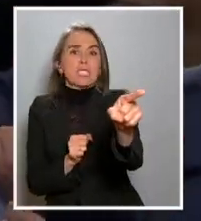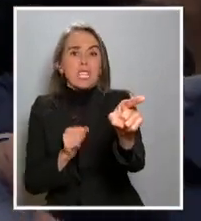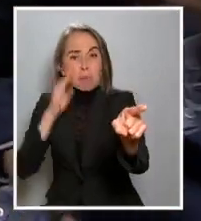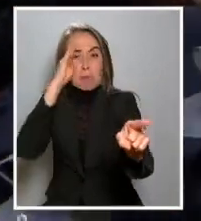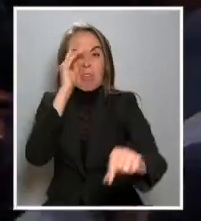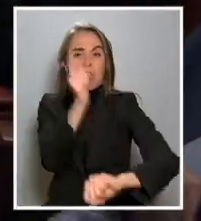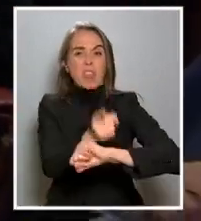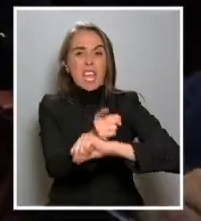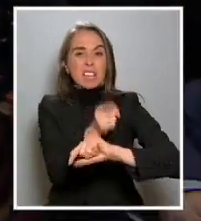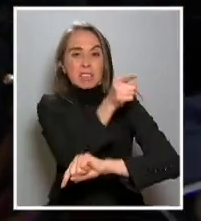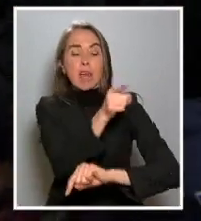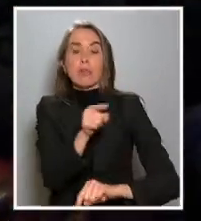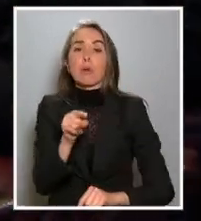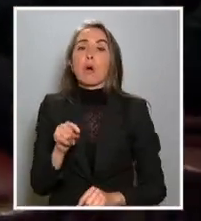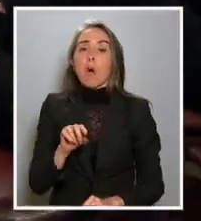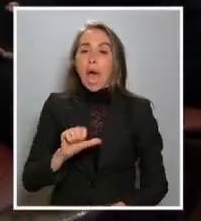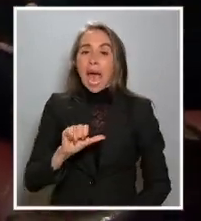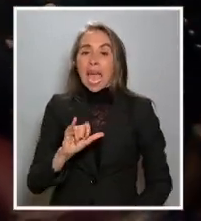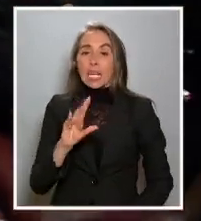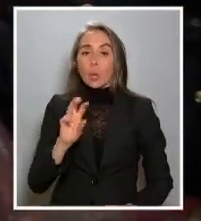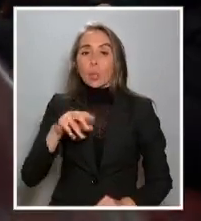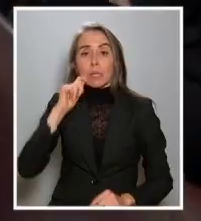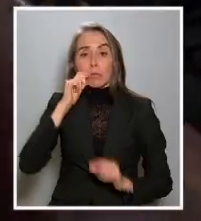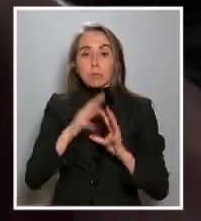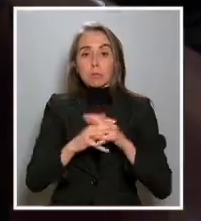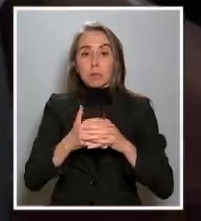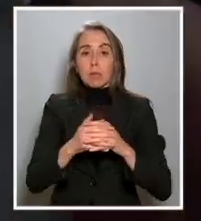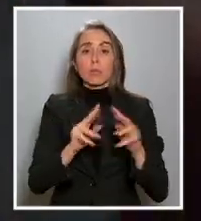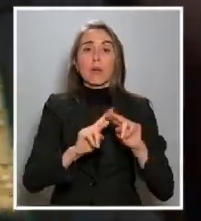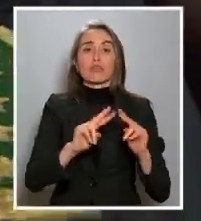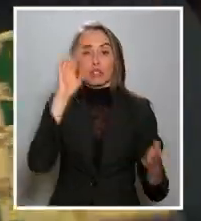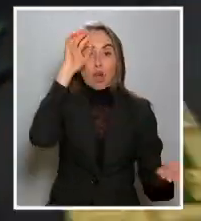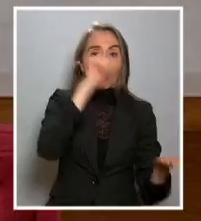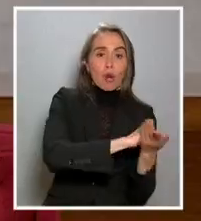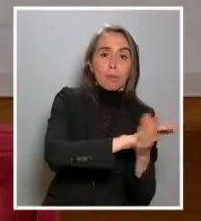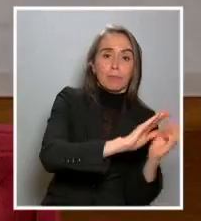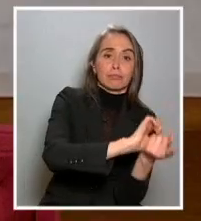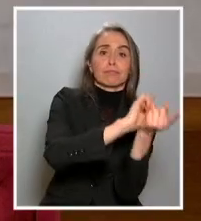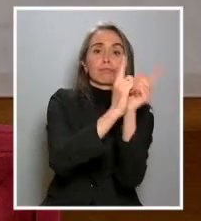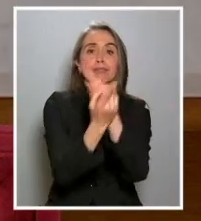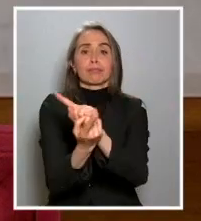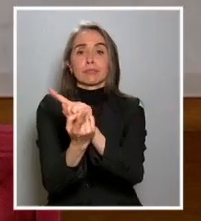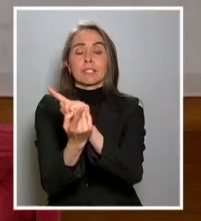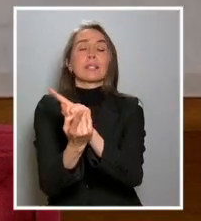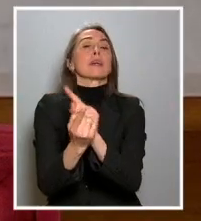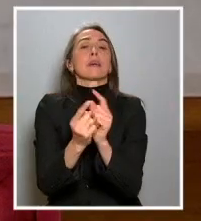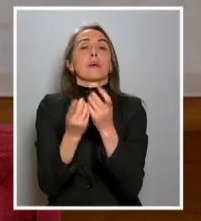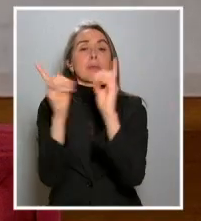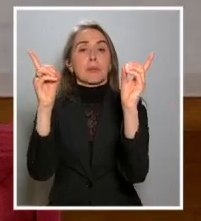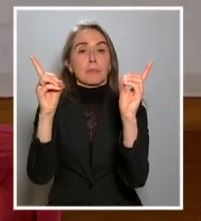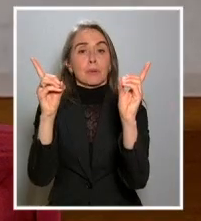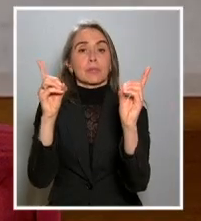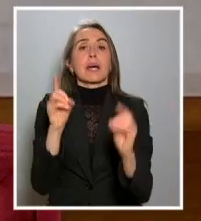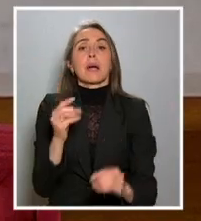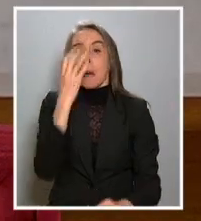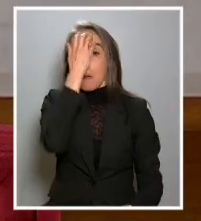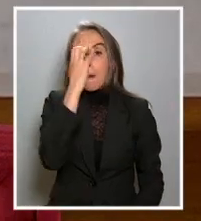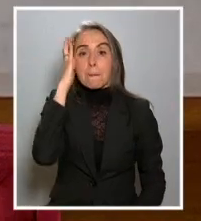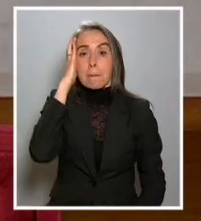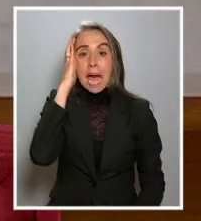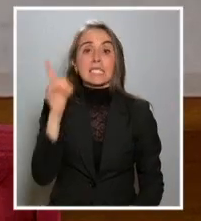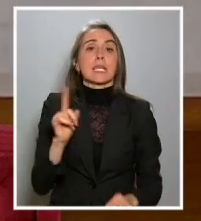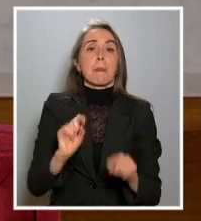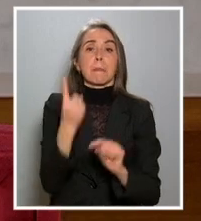y Elwin cuando encabezó la transición. Así lo hizo Bachelet cuando se convirtió en la